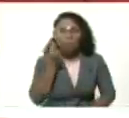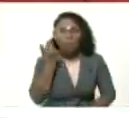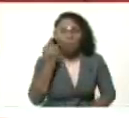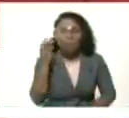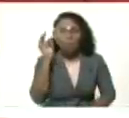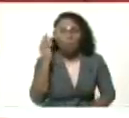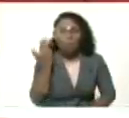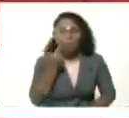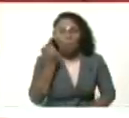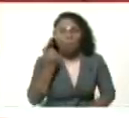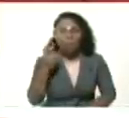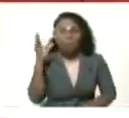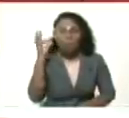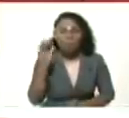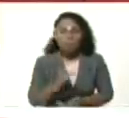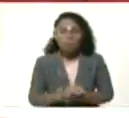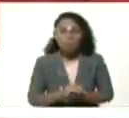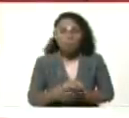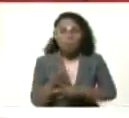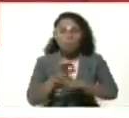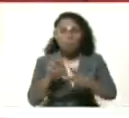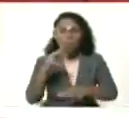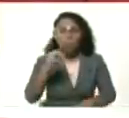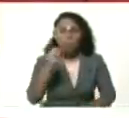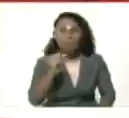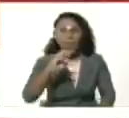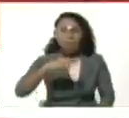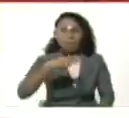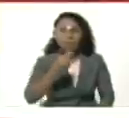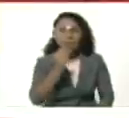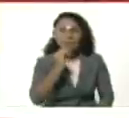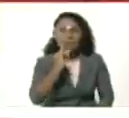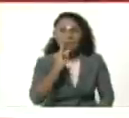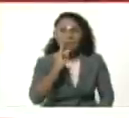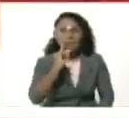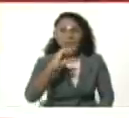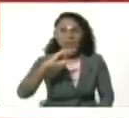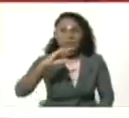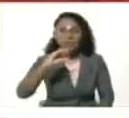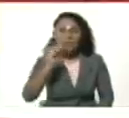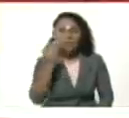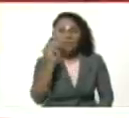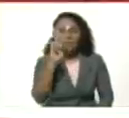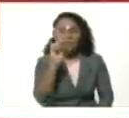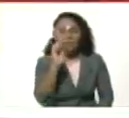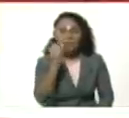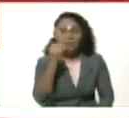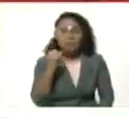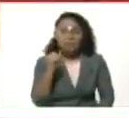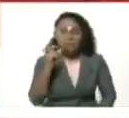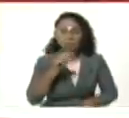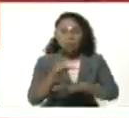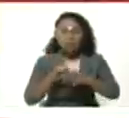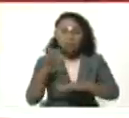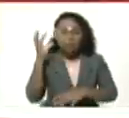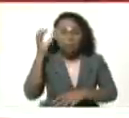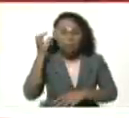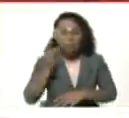Fernández, municipio Machiques, Betty Cifuentes, municipio Sucre, para la Alianza,